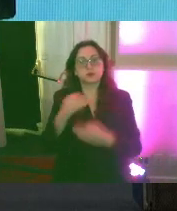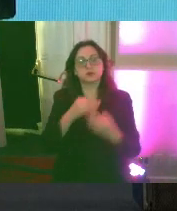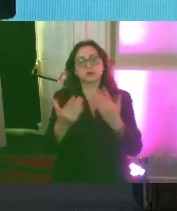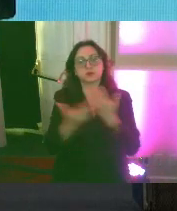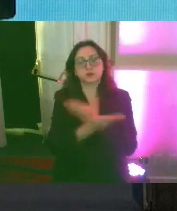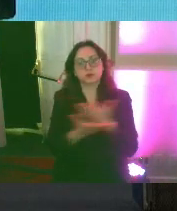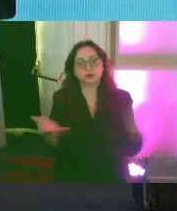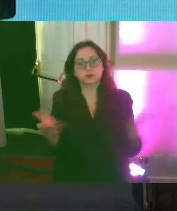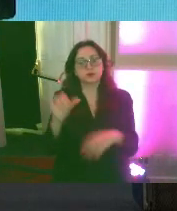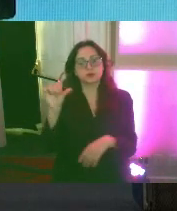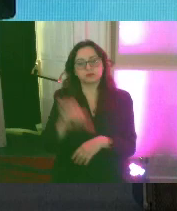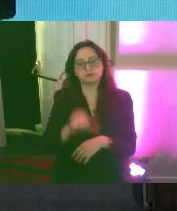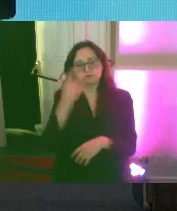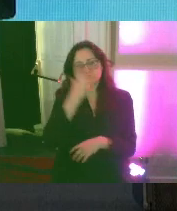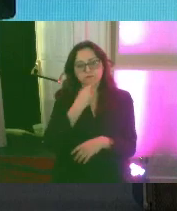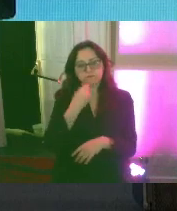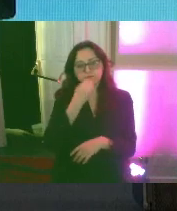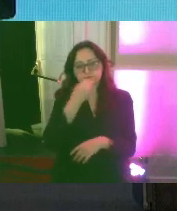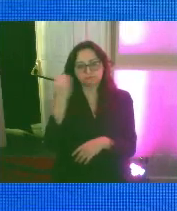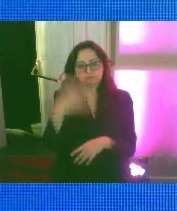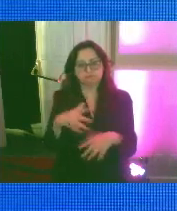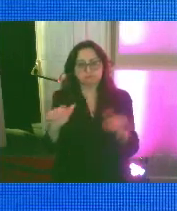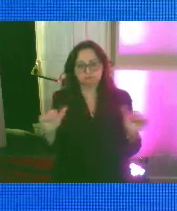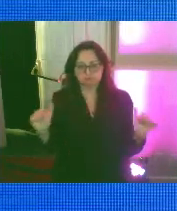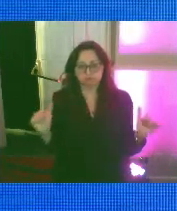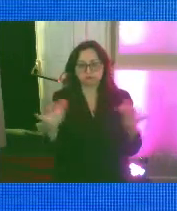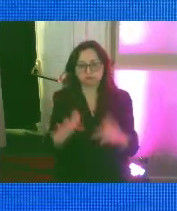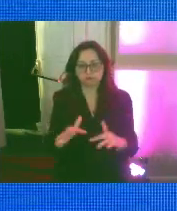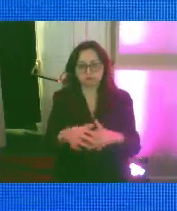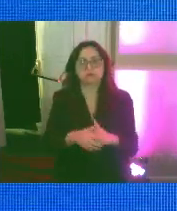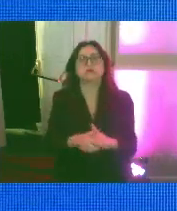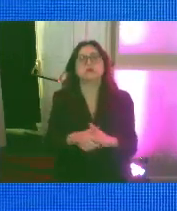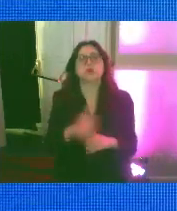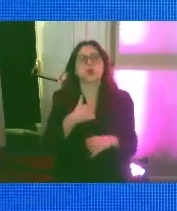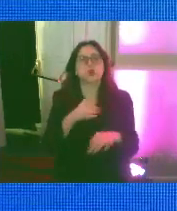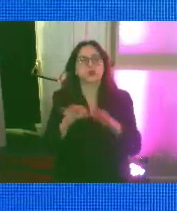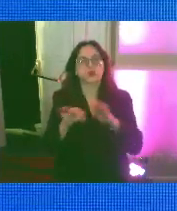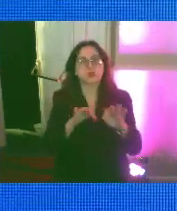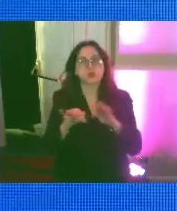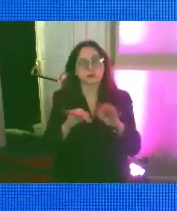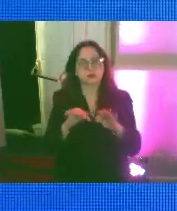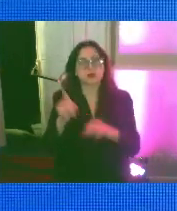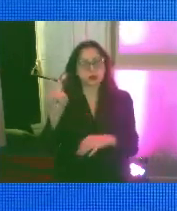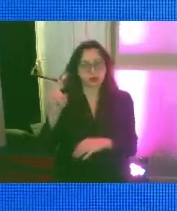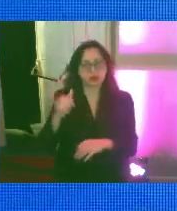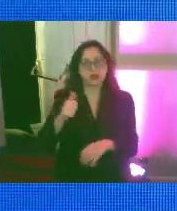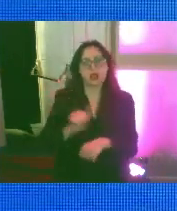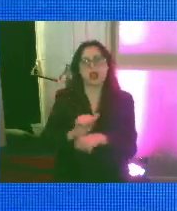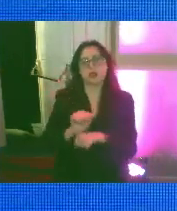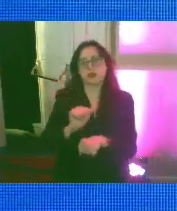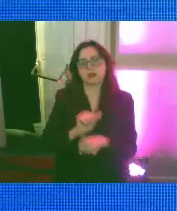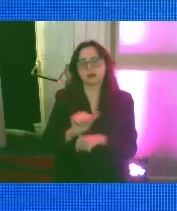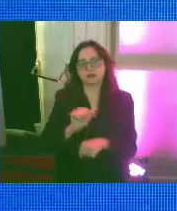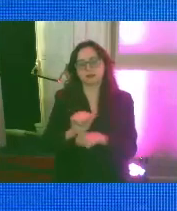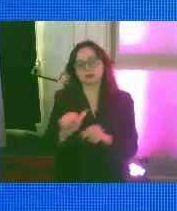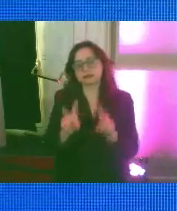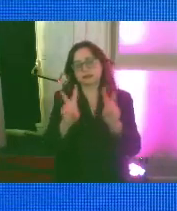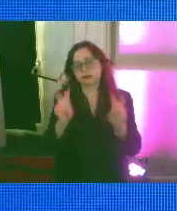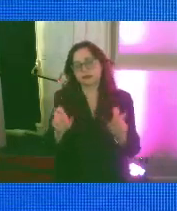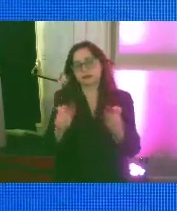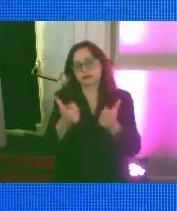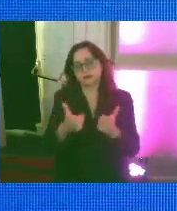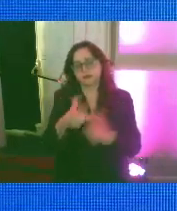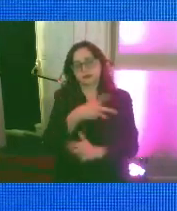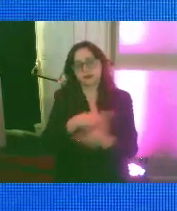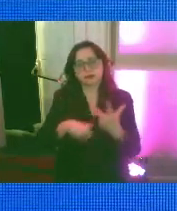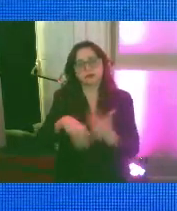encuentro. Como decía recién Sofía, yo trabajé en el Ministerio de Economía de la Argentina y el espacio que creamos es un espacio